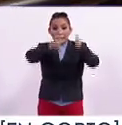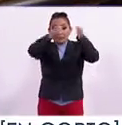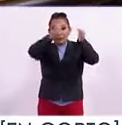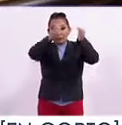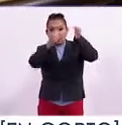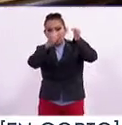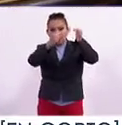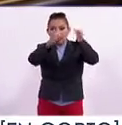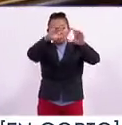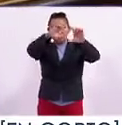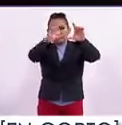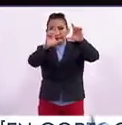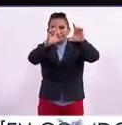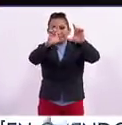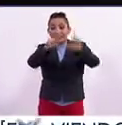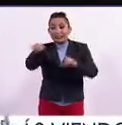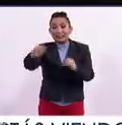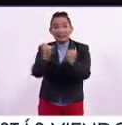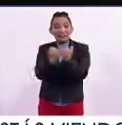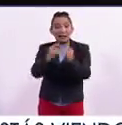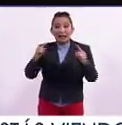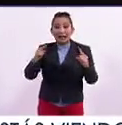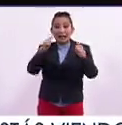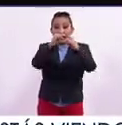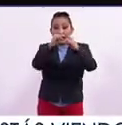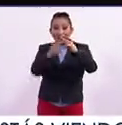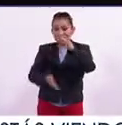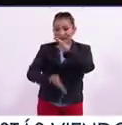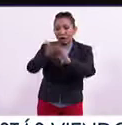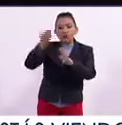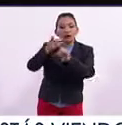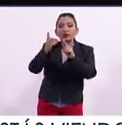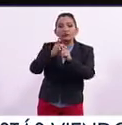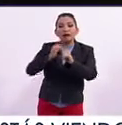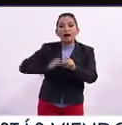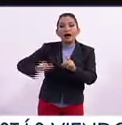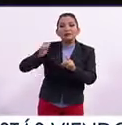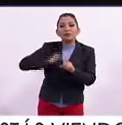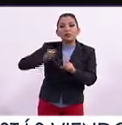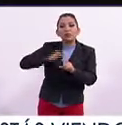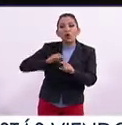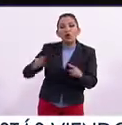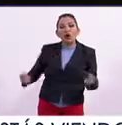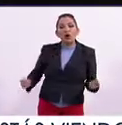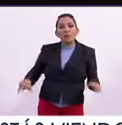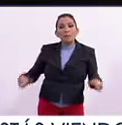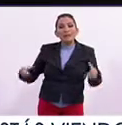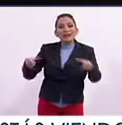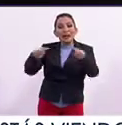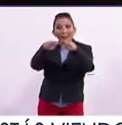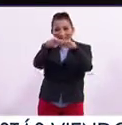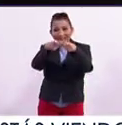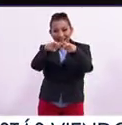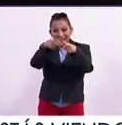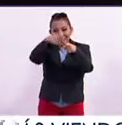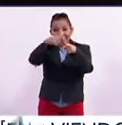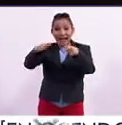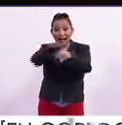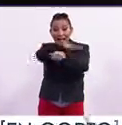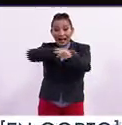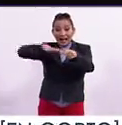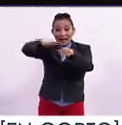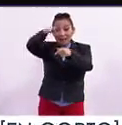la catedral se construyó sobre las ruinas de antiguas pirámides y distintas construcciones